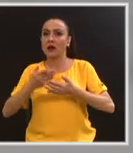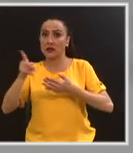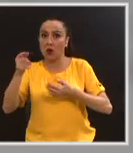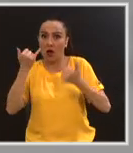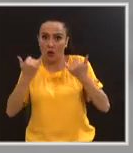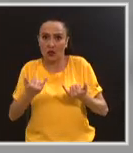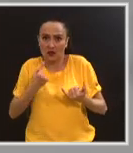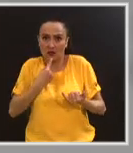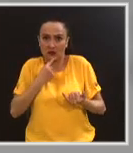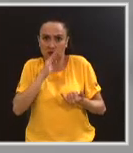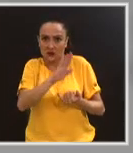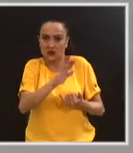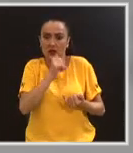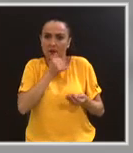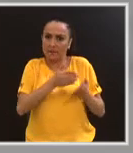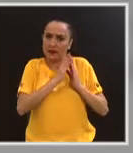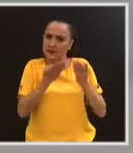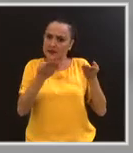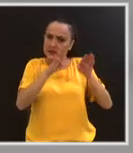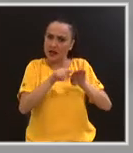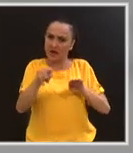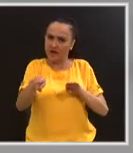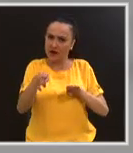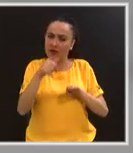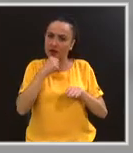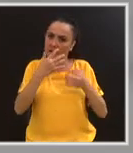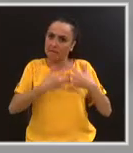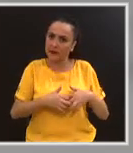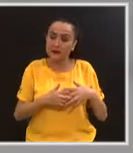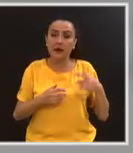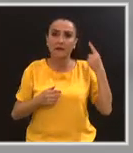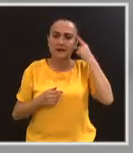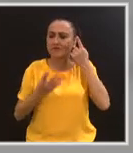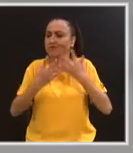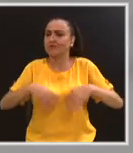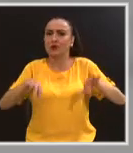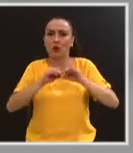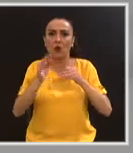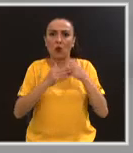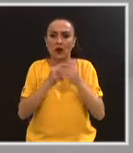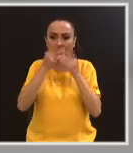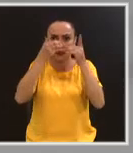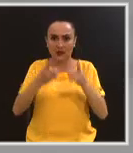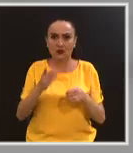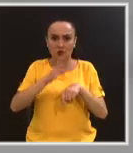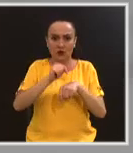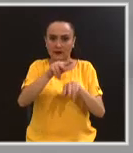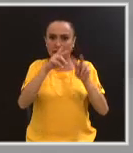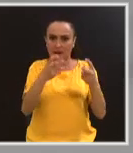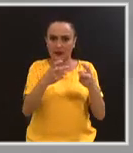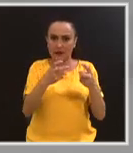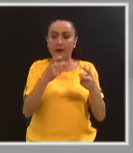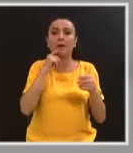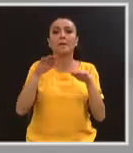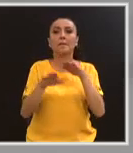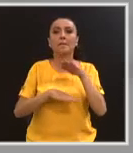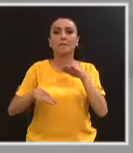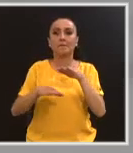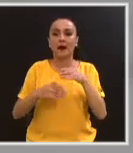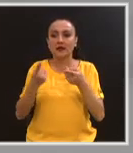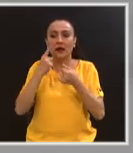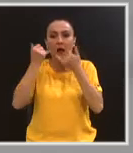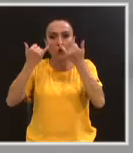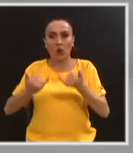actualmente señala en su solicitud de cierre de la planta del coyol consideramos fundamental que cualquier decisión sobre este tema esté basada en hechos